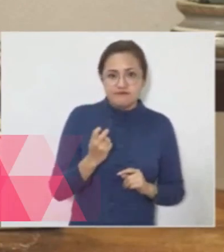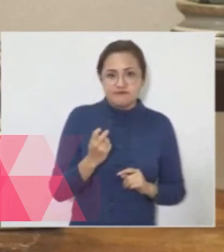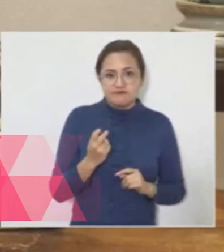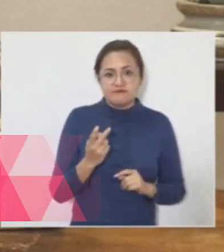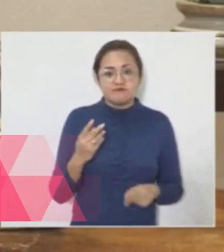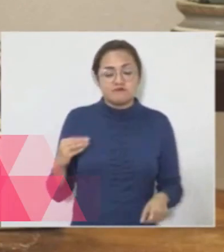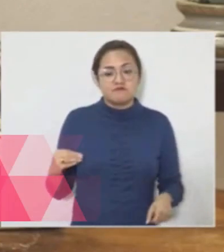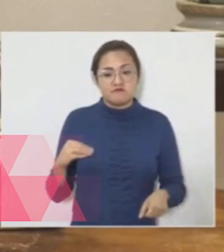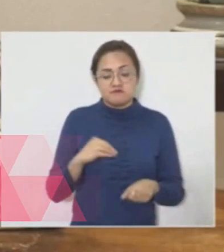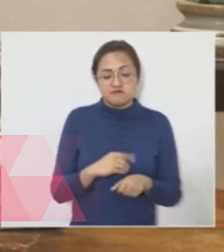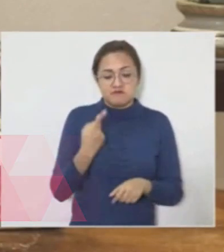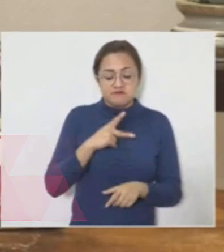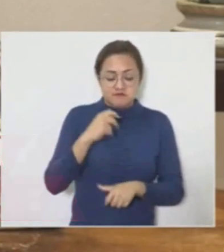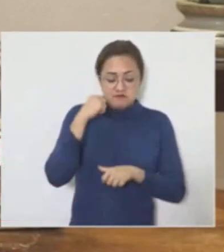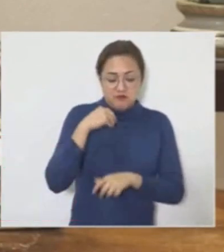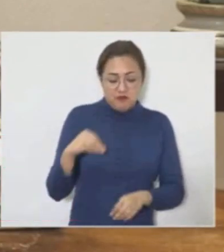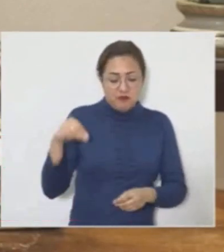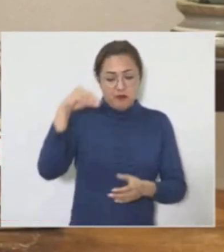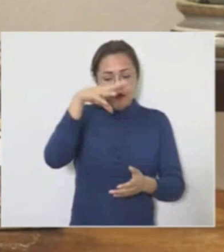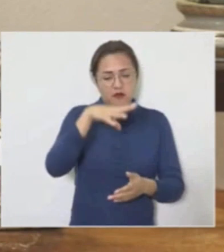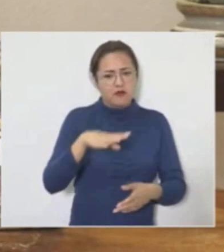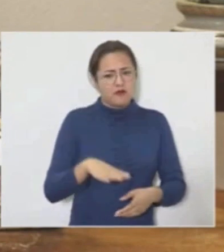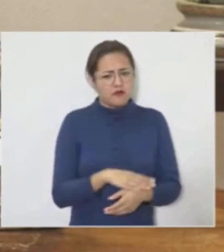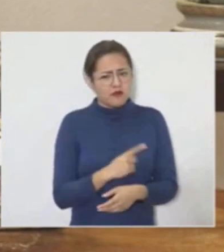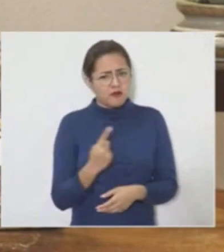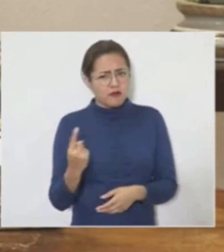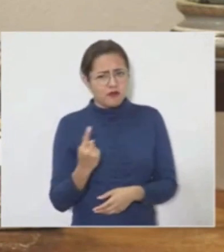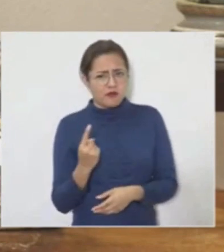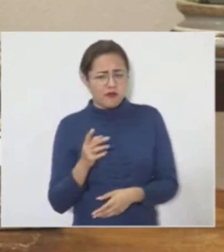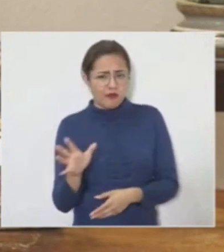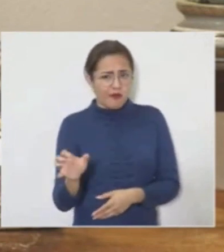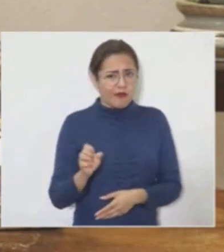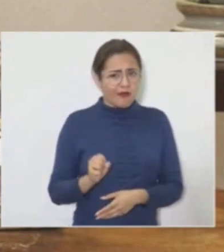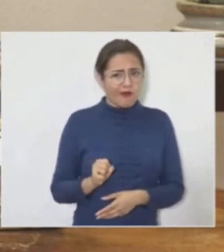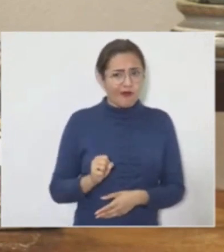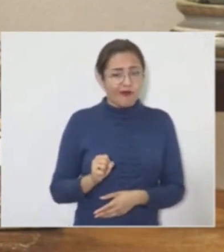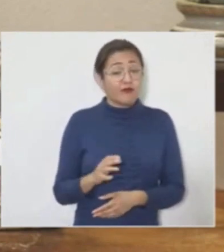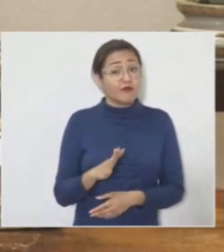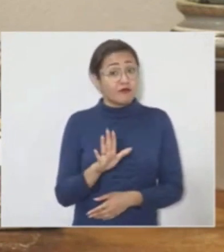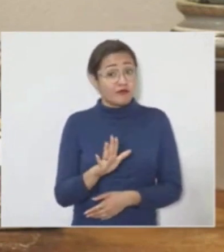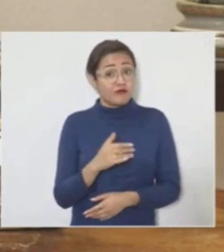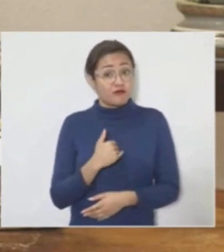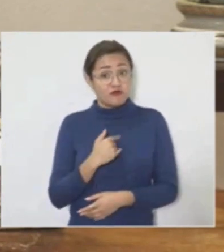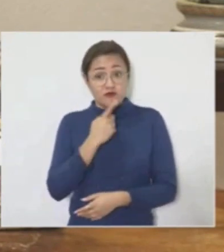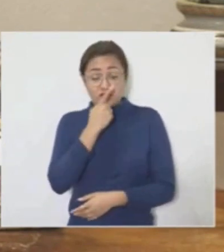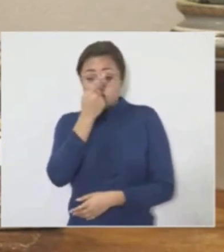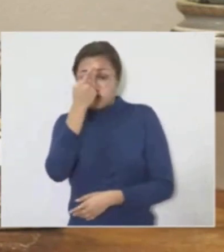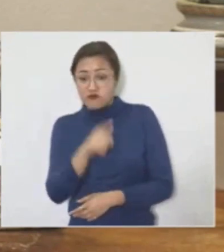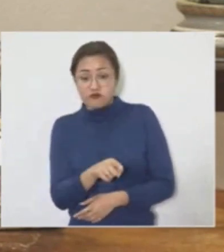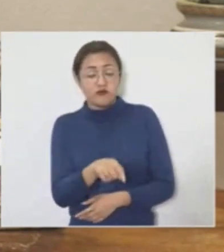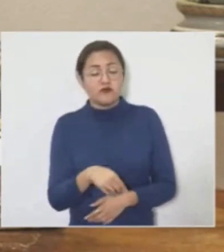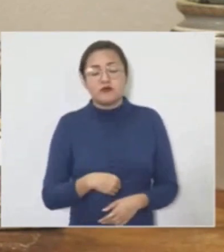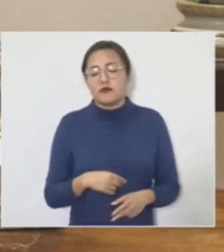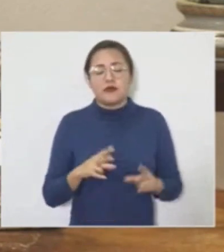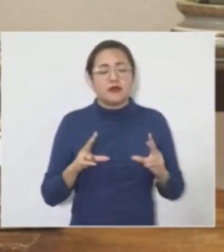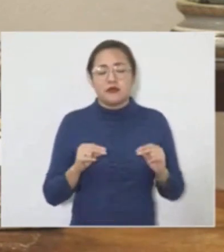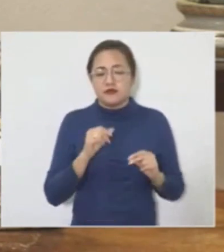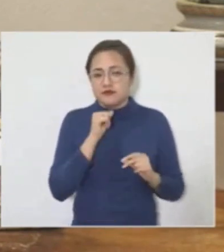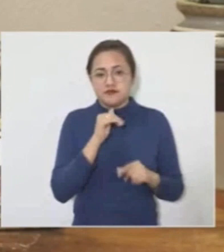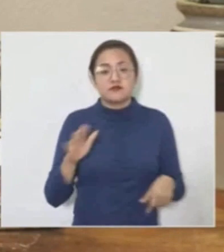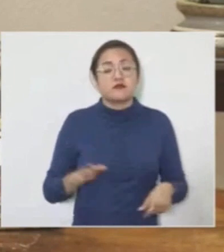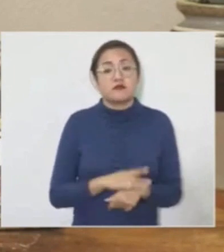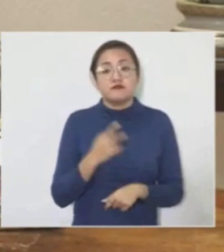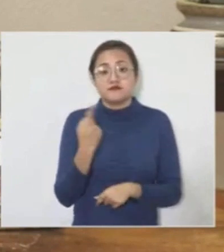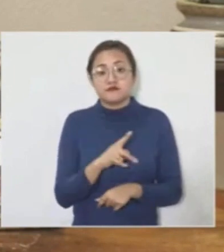fue designado en el carro no voy a imputarle a él nada porque